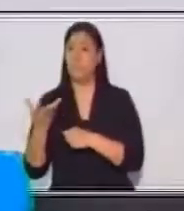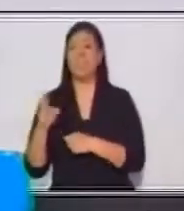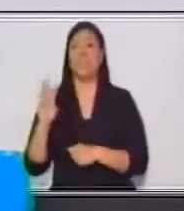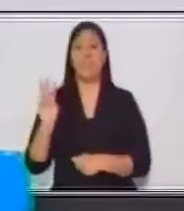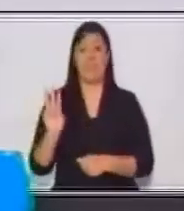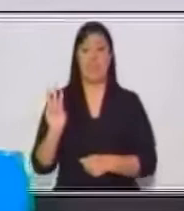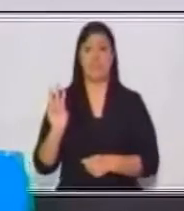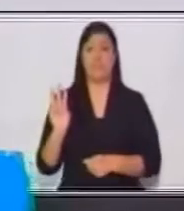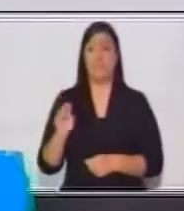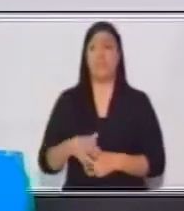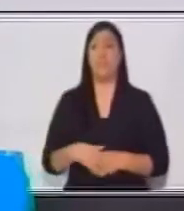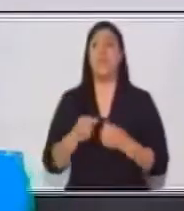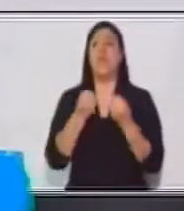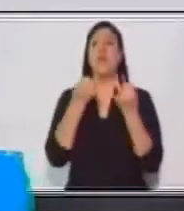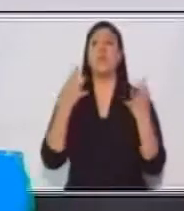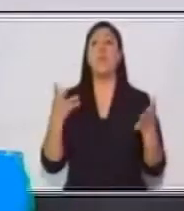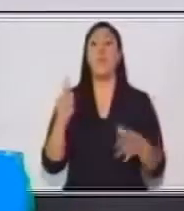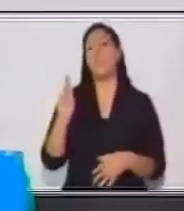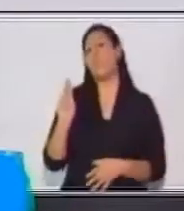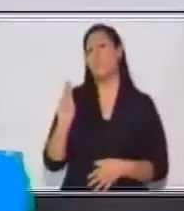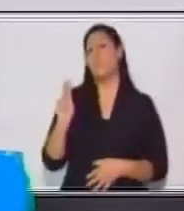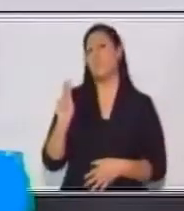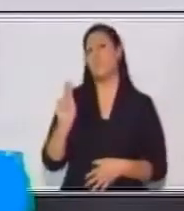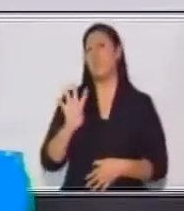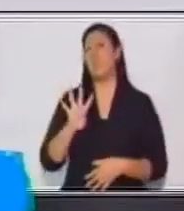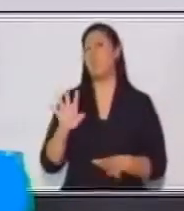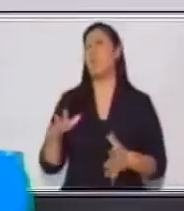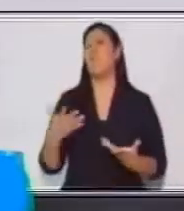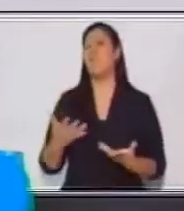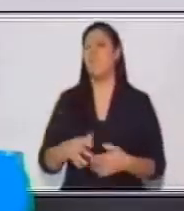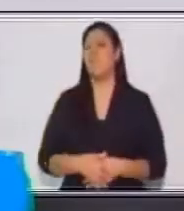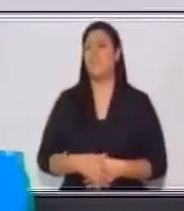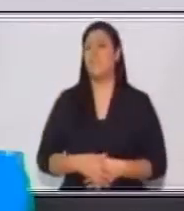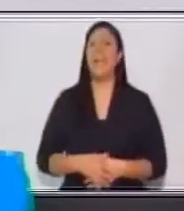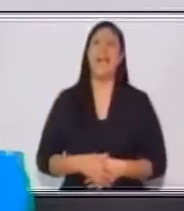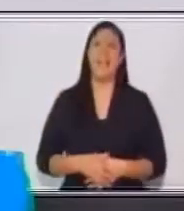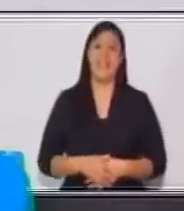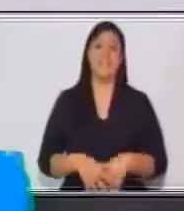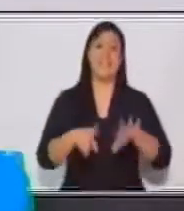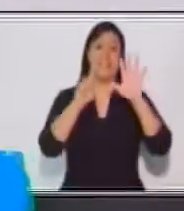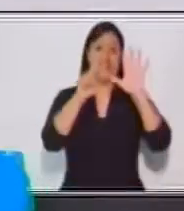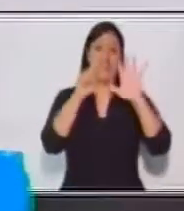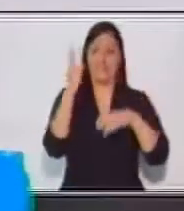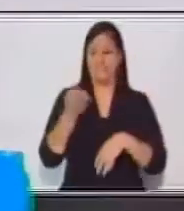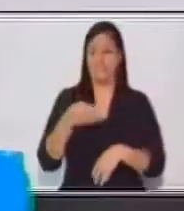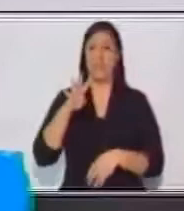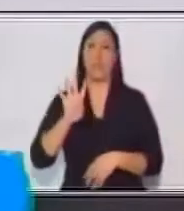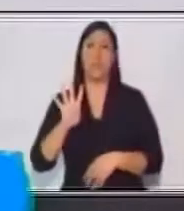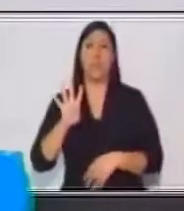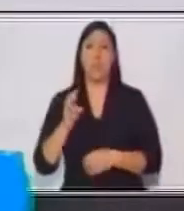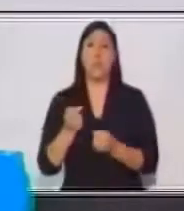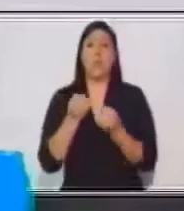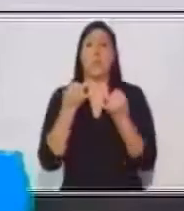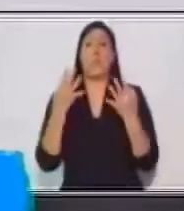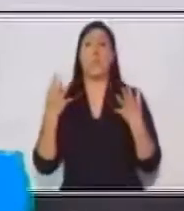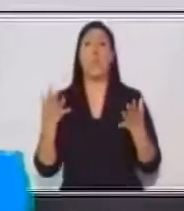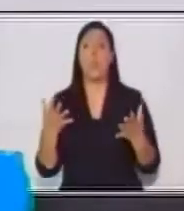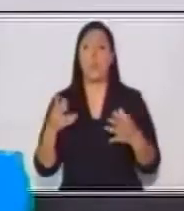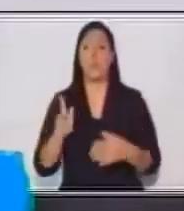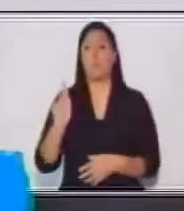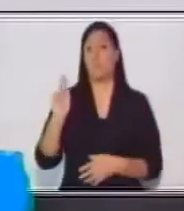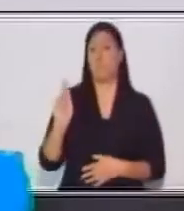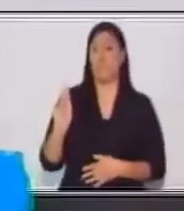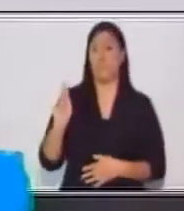3. ¿Cuánto vale Y? Para 4, 6 dividido 4. ¿Cuánto vale